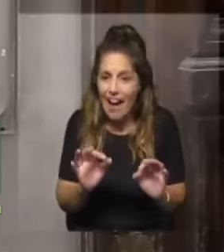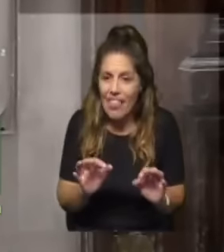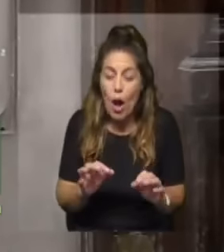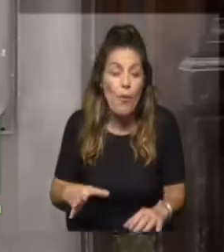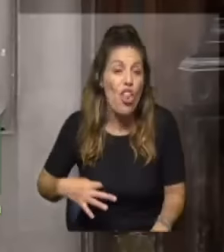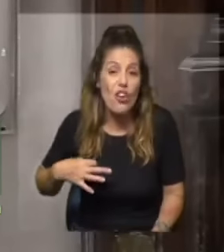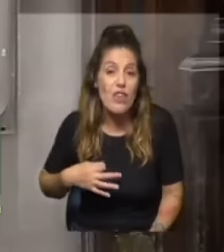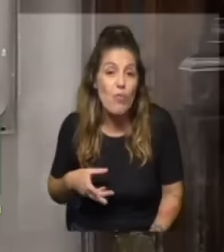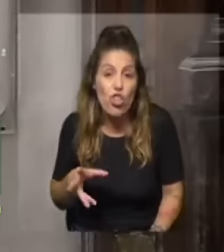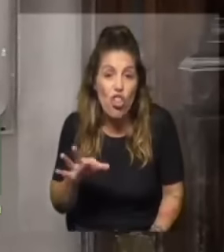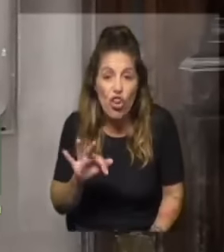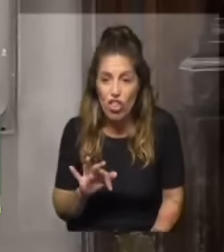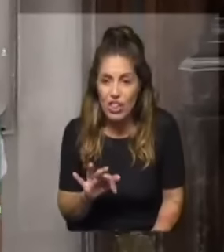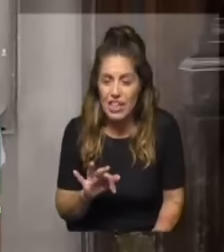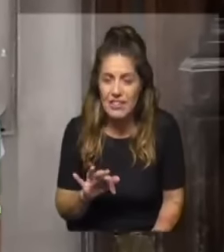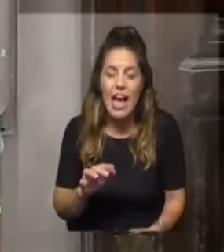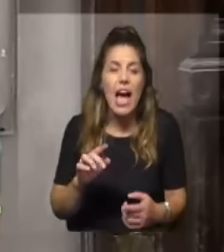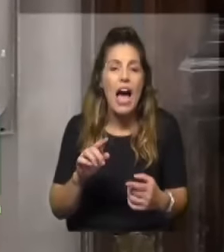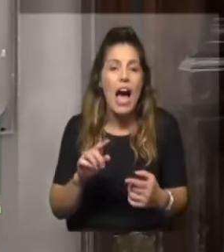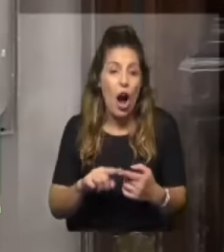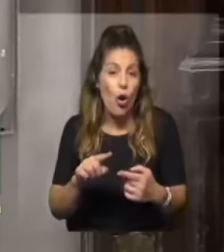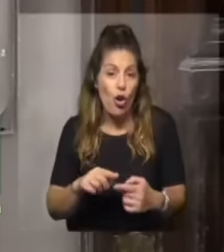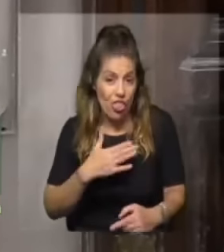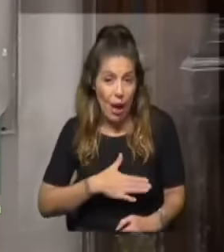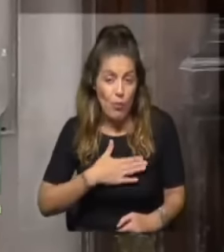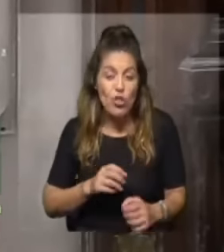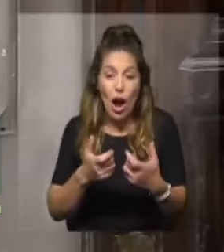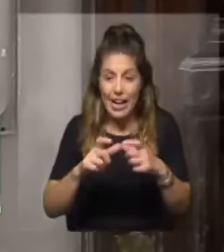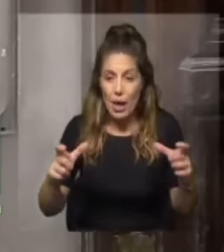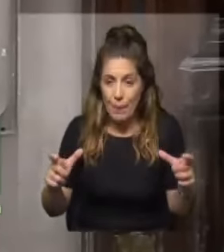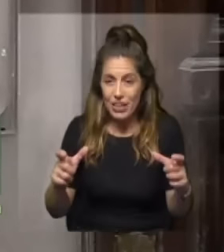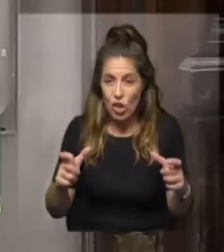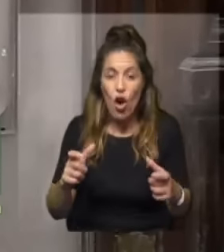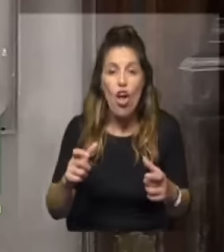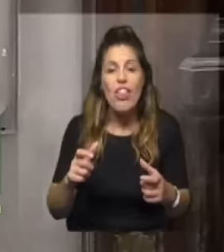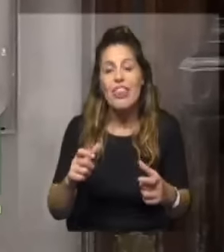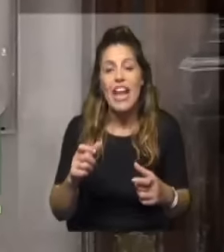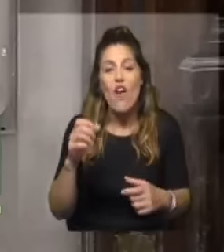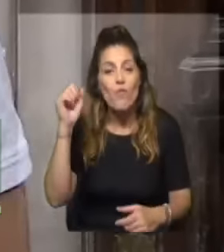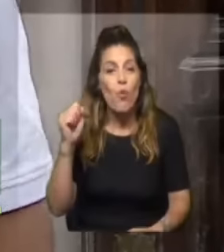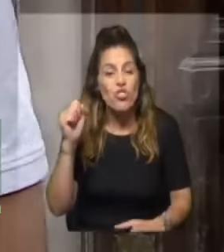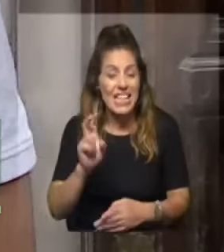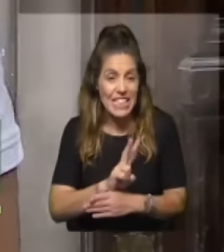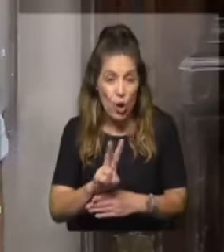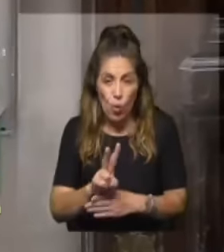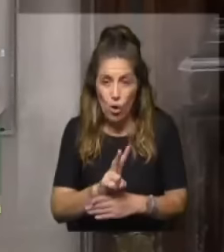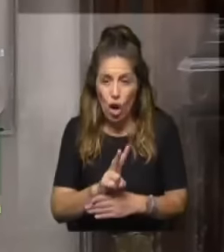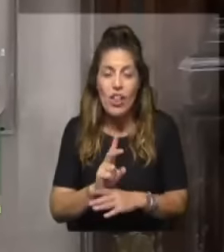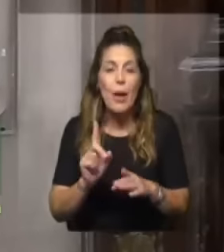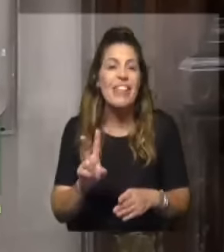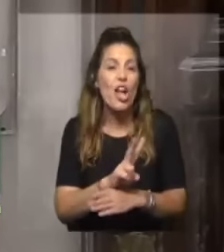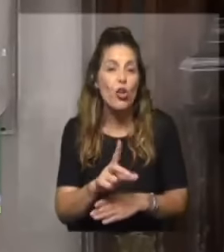diario y bueno acordamos este un incremento de la presencia del bus seguro un incremento del patrullaje en algunas